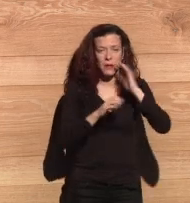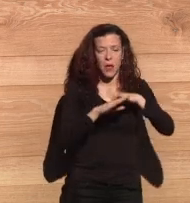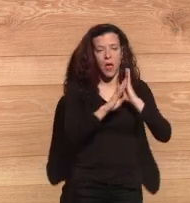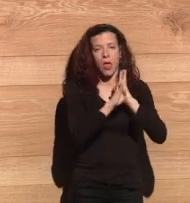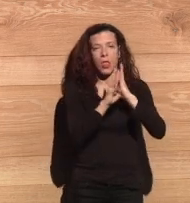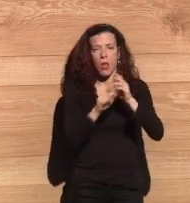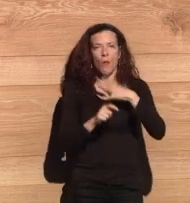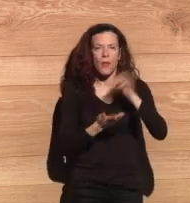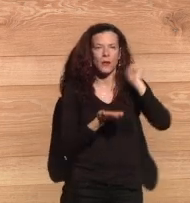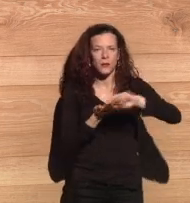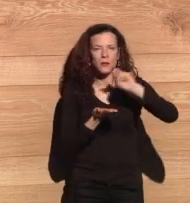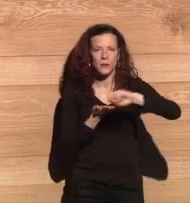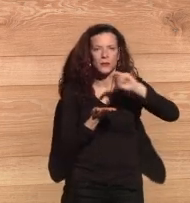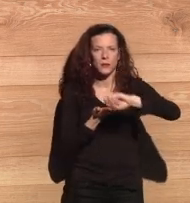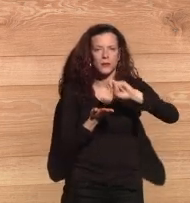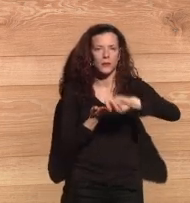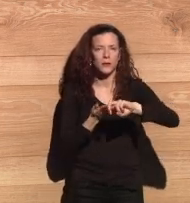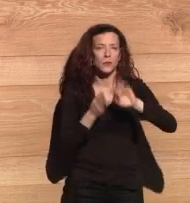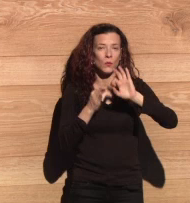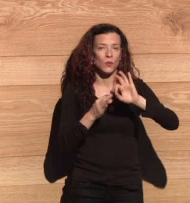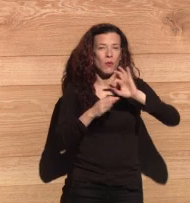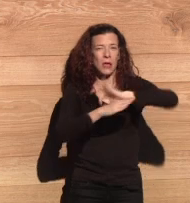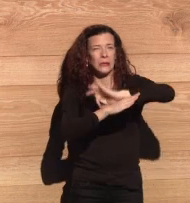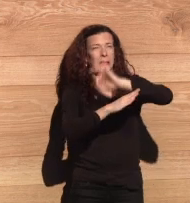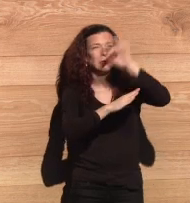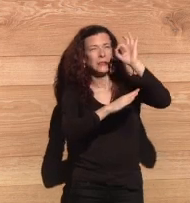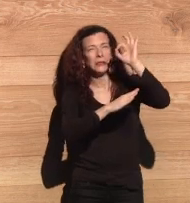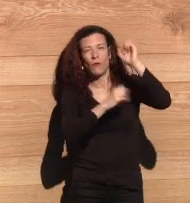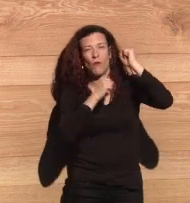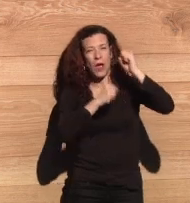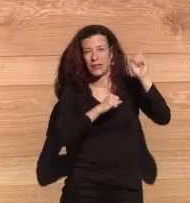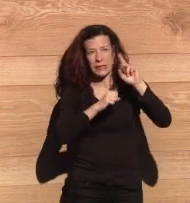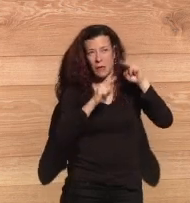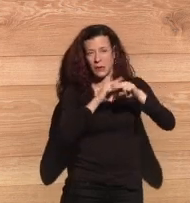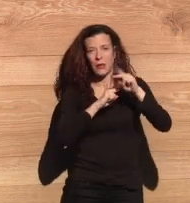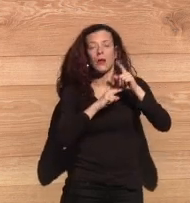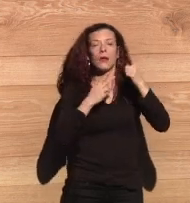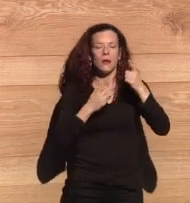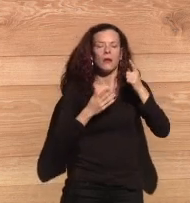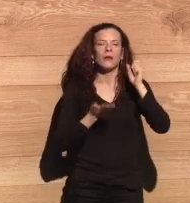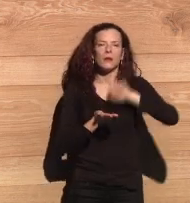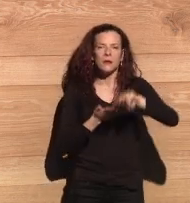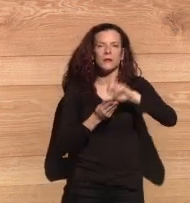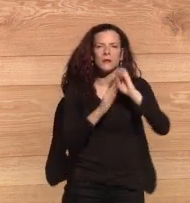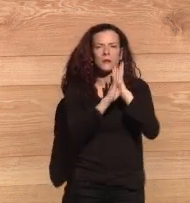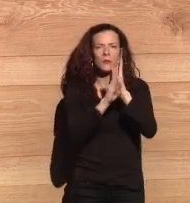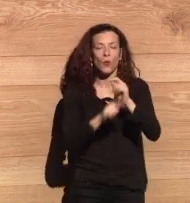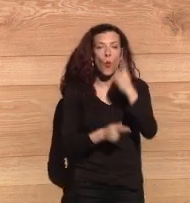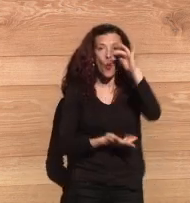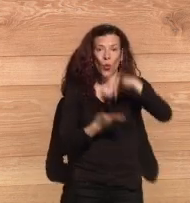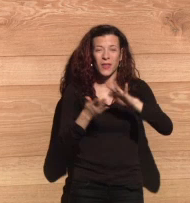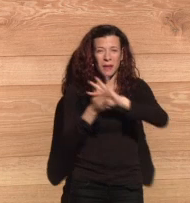caminar, pues cuando no hacía ya, ¿no?, el calor fuerte del día, caminaban. Hubo un día en